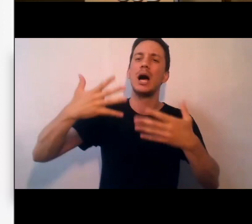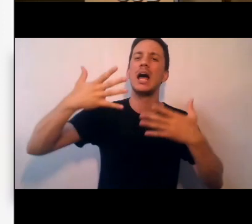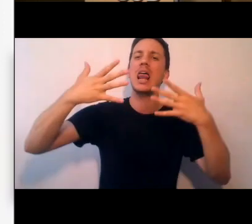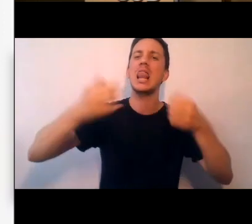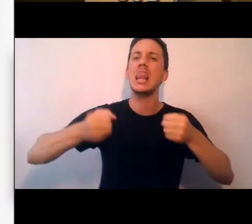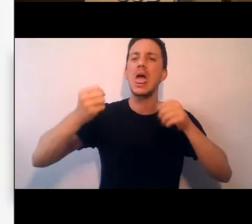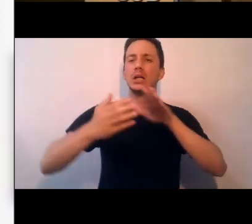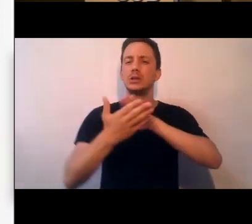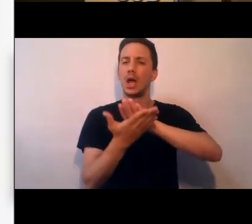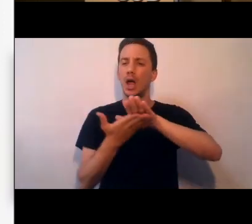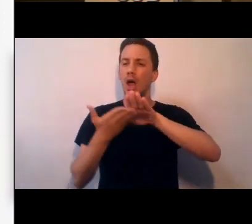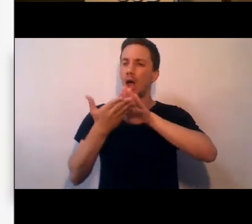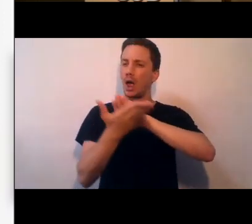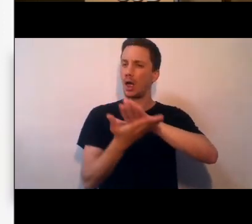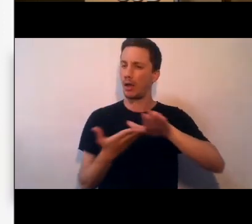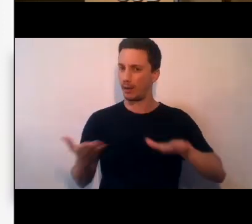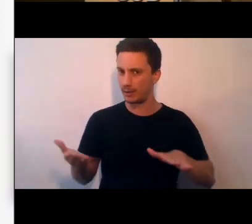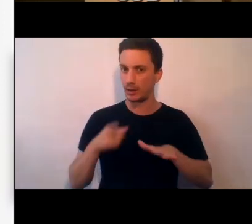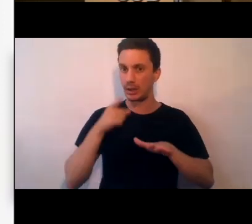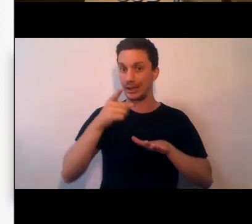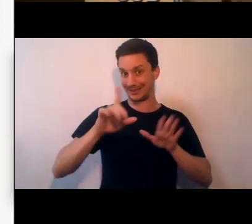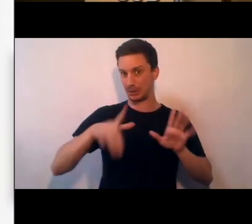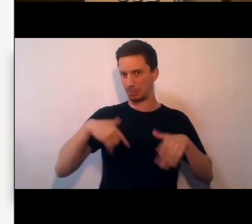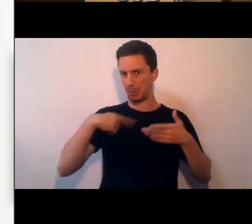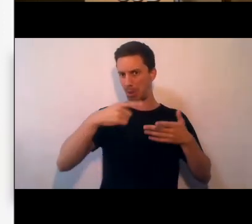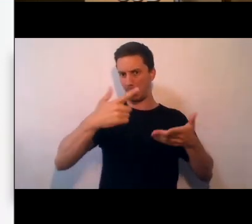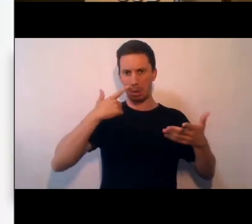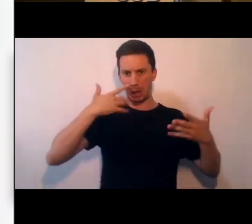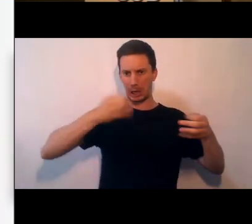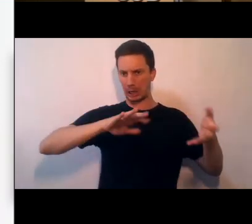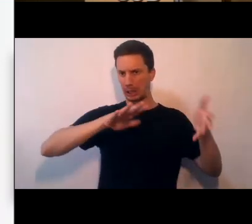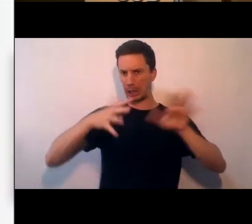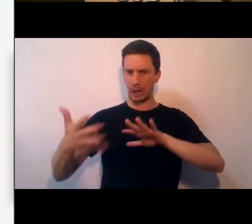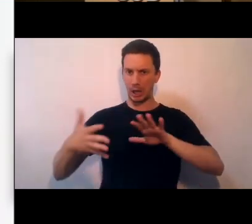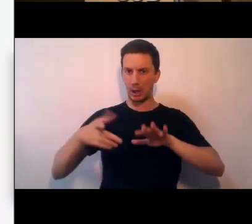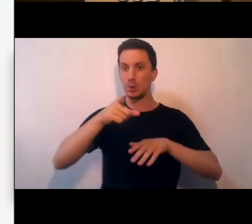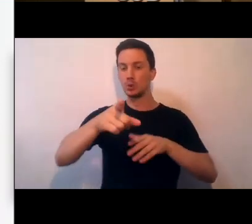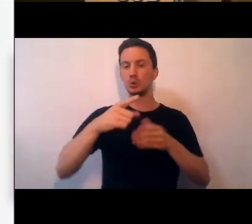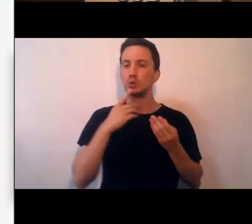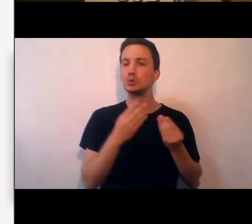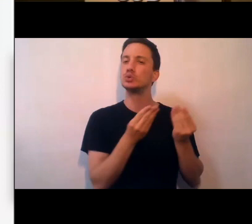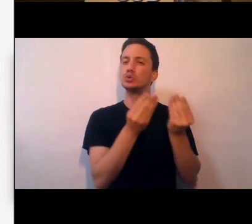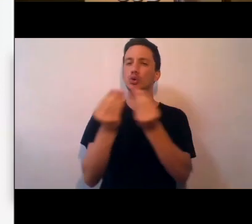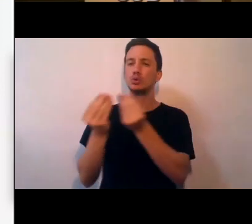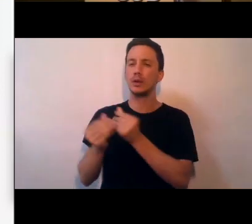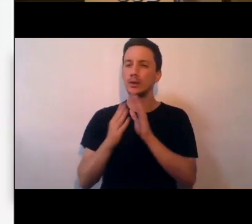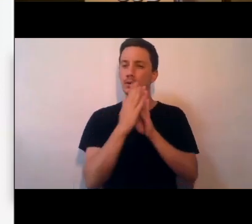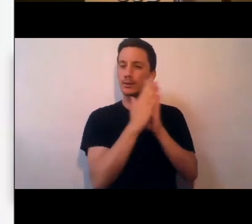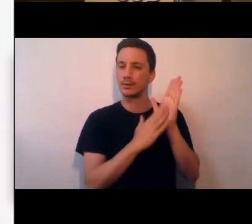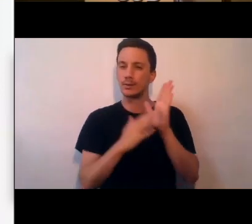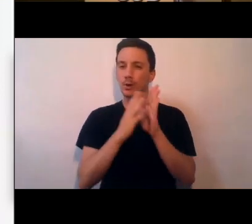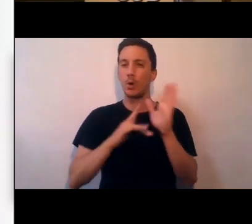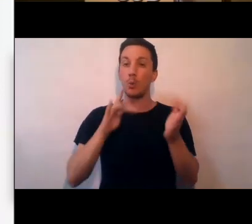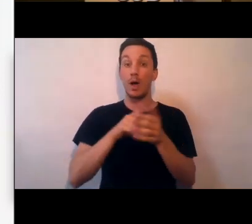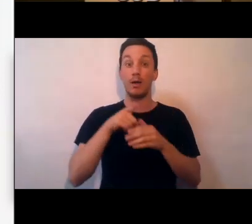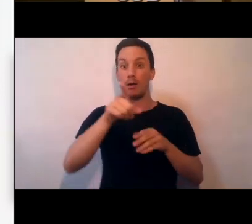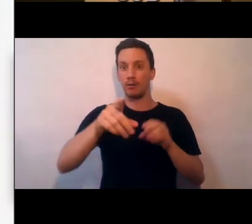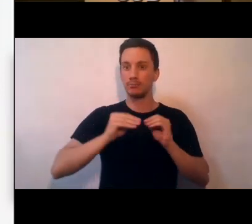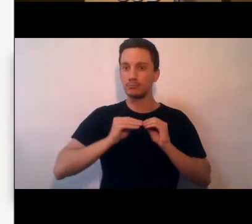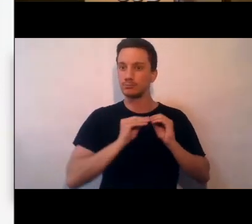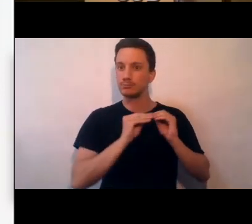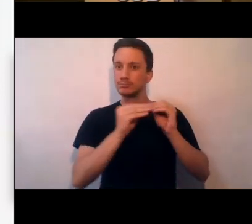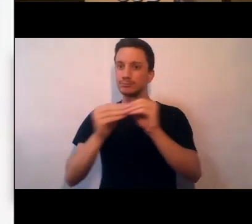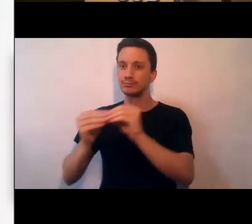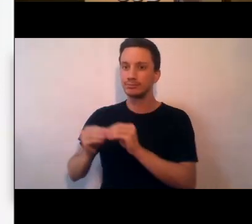tienen su punto de realidad porque son sustancias irritantes y cuando tú produces una irritación en la